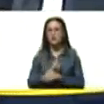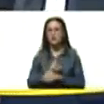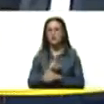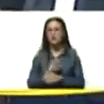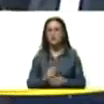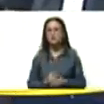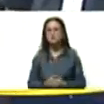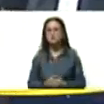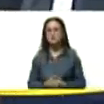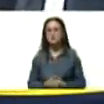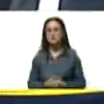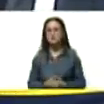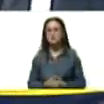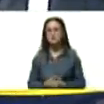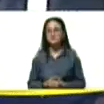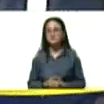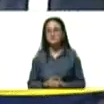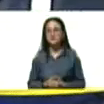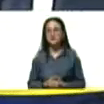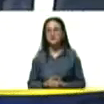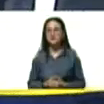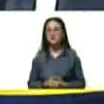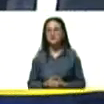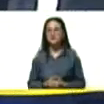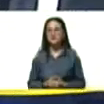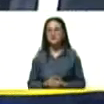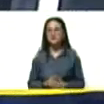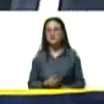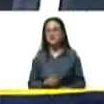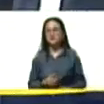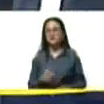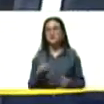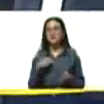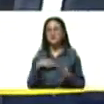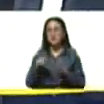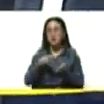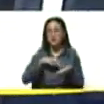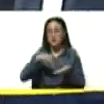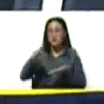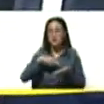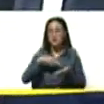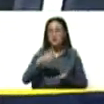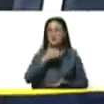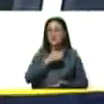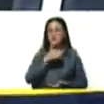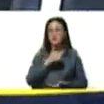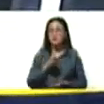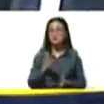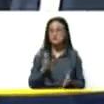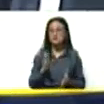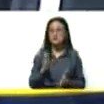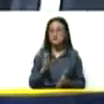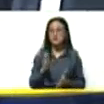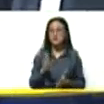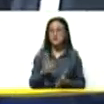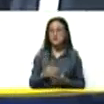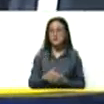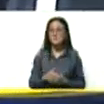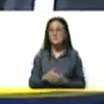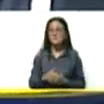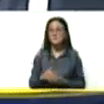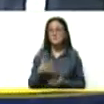utiliza estos andenes, la transferencia. Muchos de nosotros nos criamos transitando estos lugares, veníamos exactamente, nuestro medio de transporte,